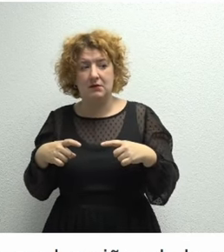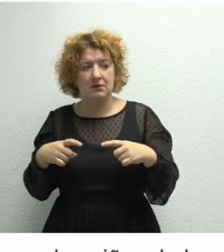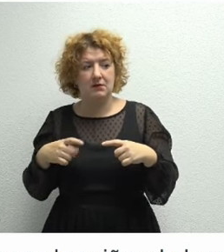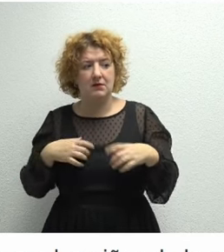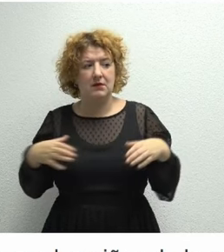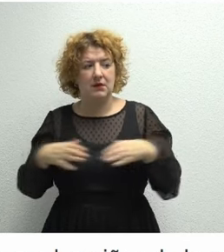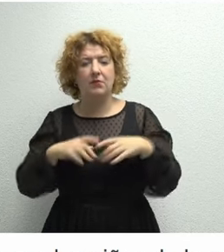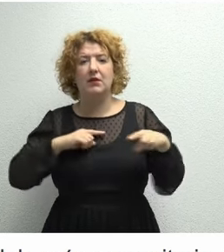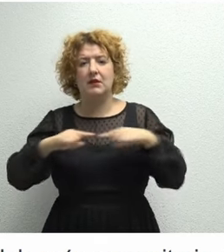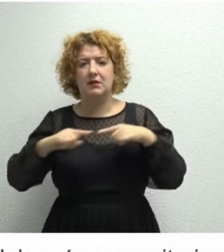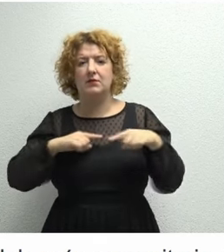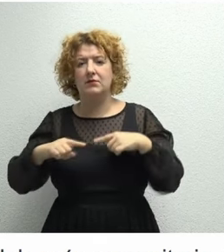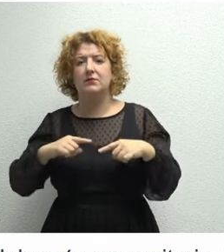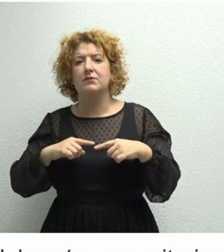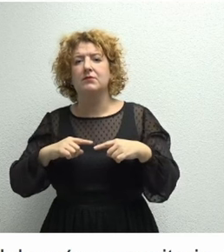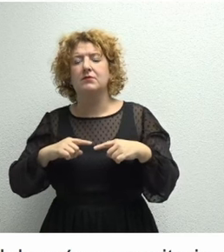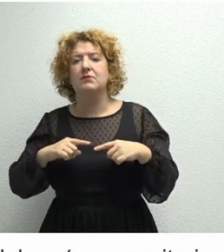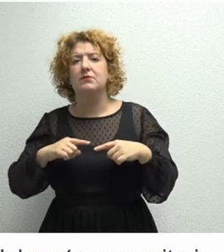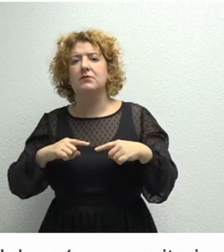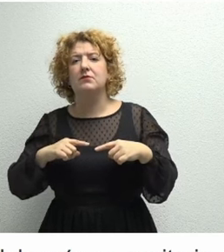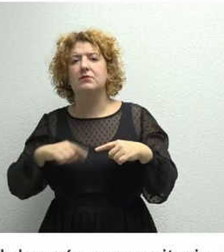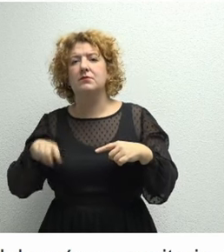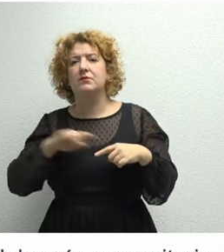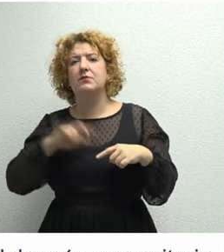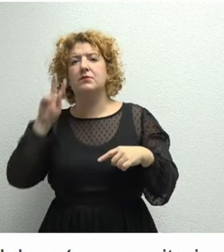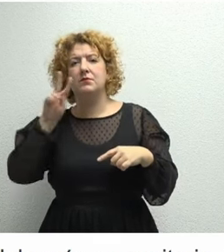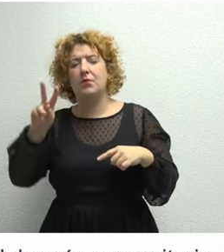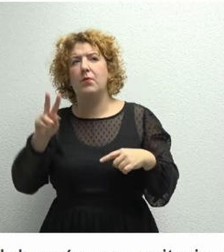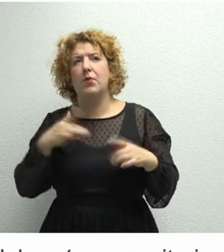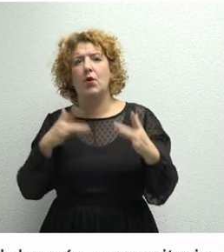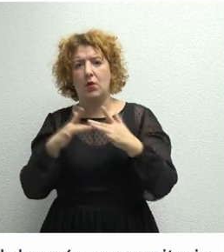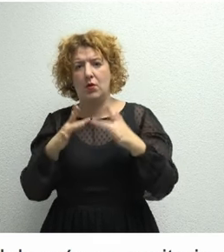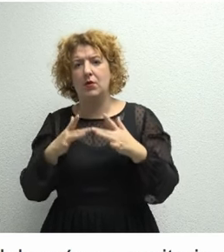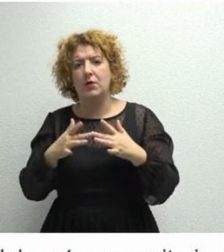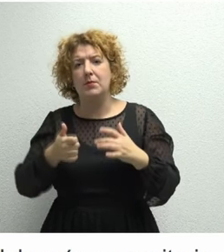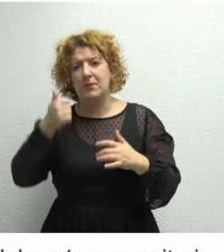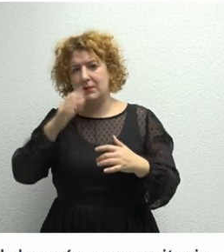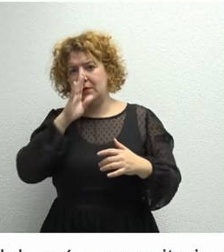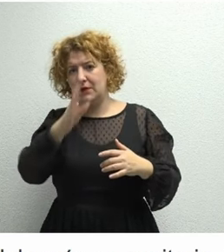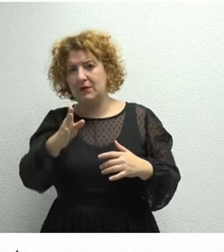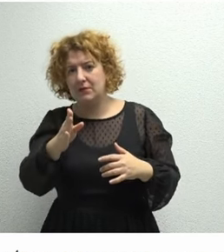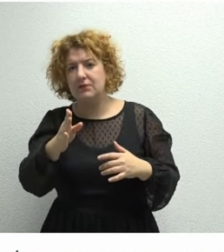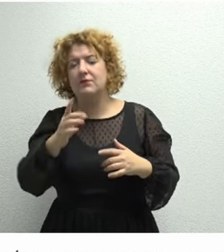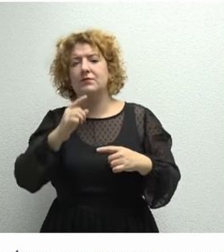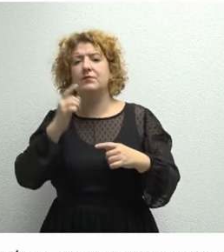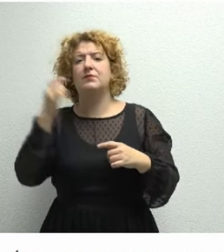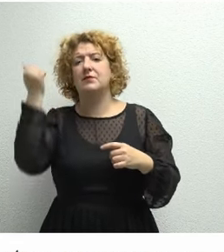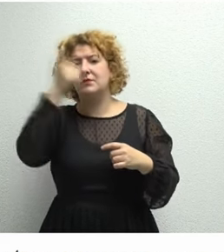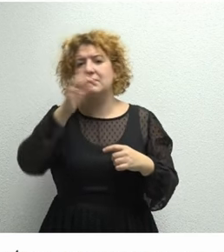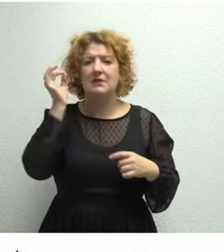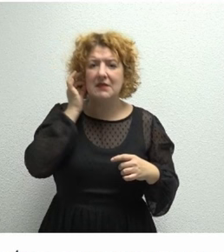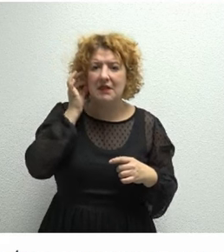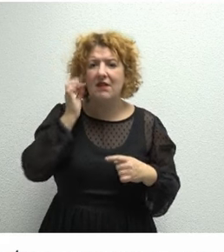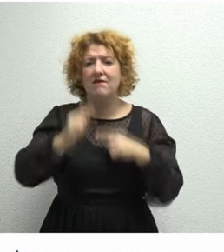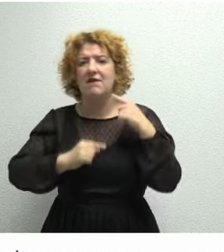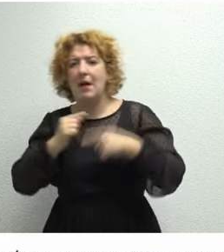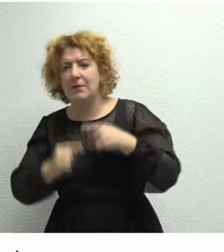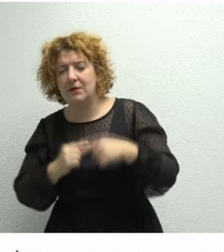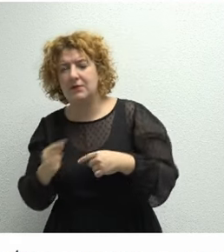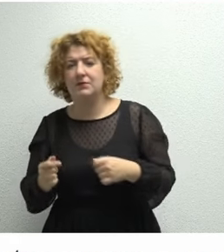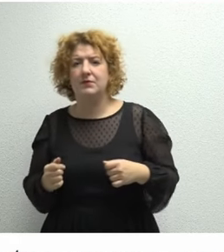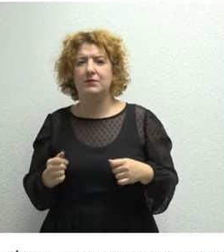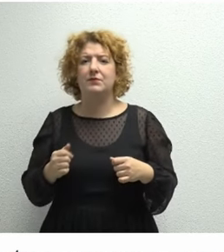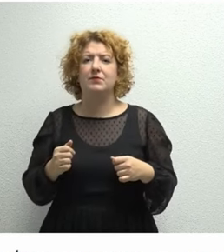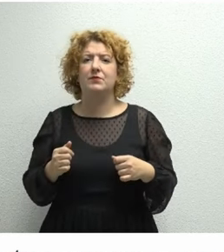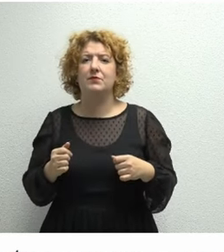orientación las citas porque lo vemos porque tenemos un contacto más directo con los chicos y con las familias entonces hay que ver a este chico Porque parece que tal o